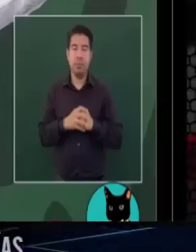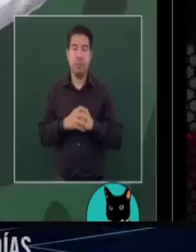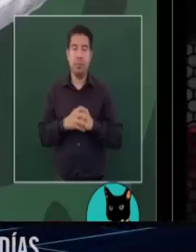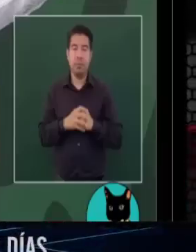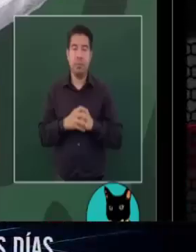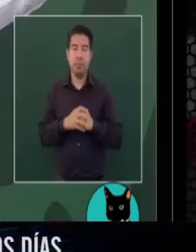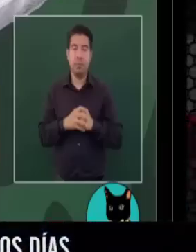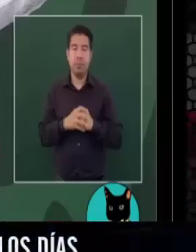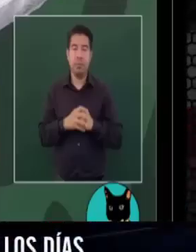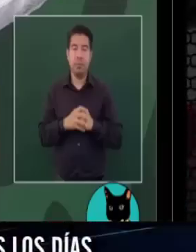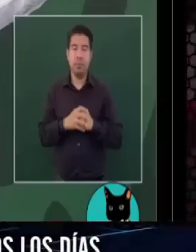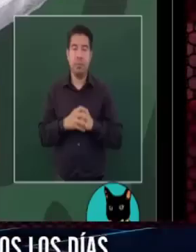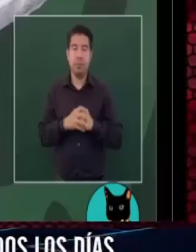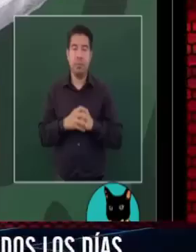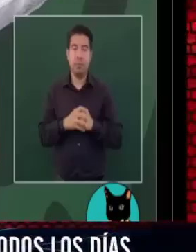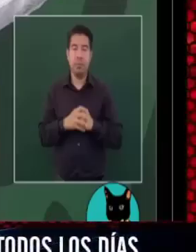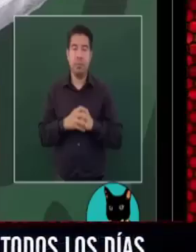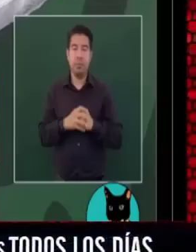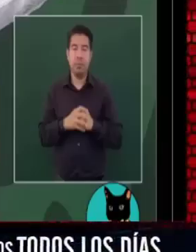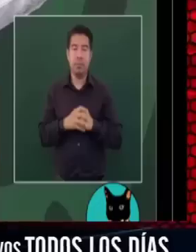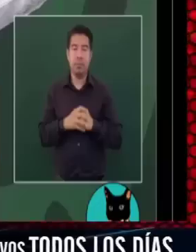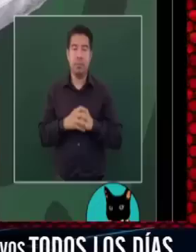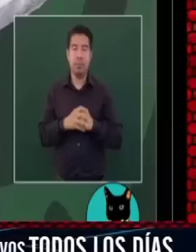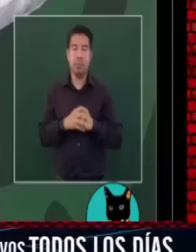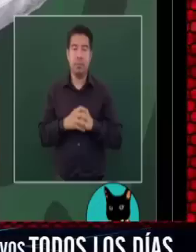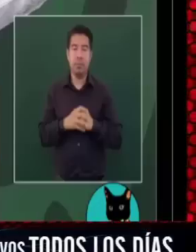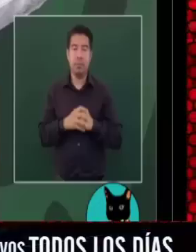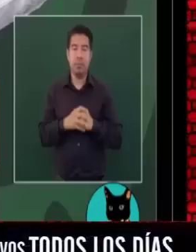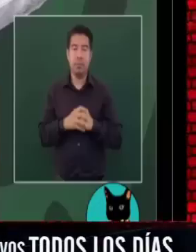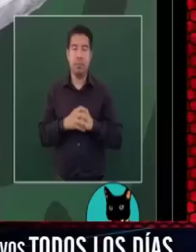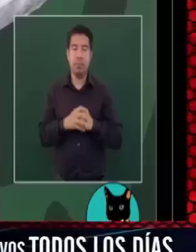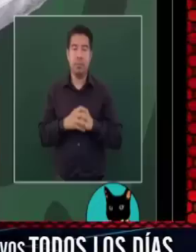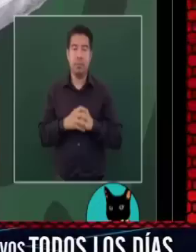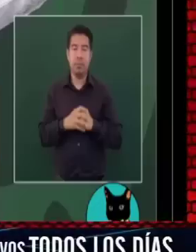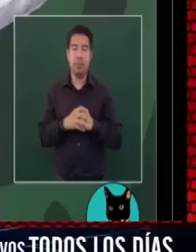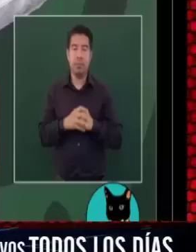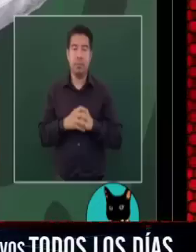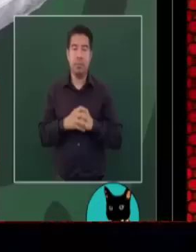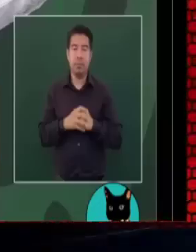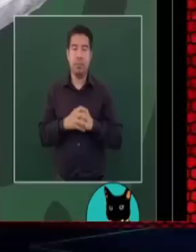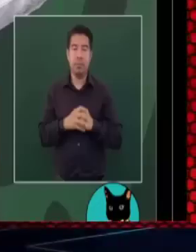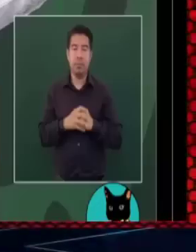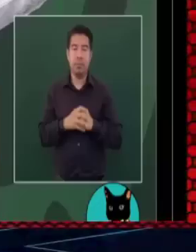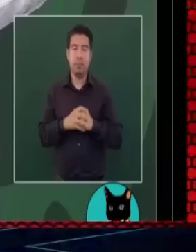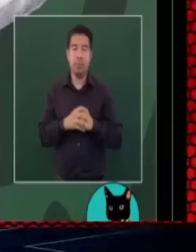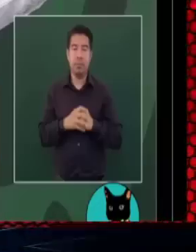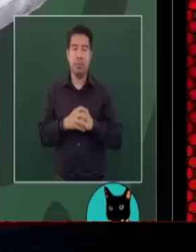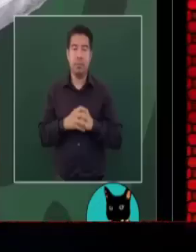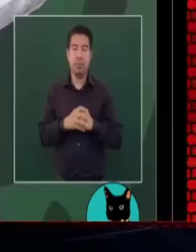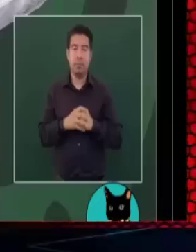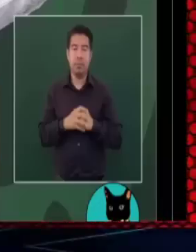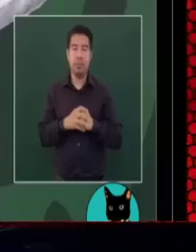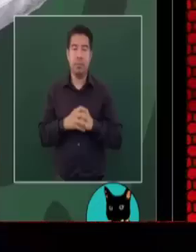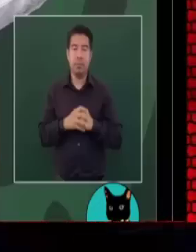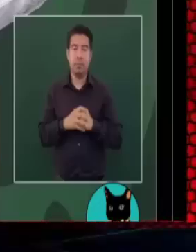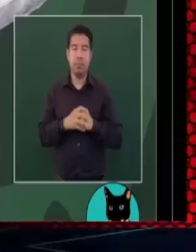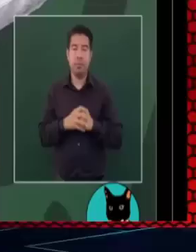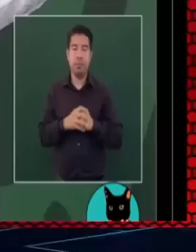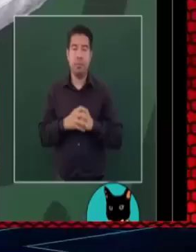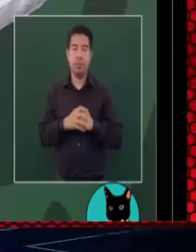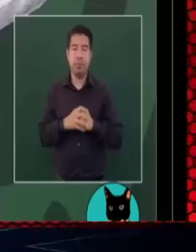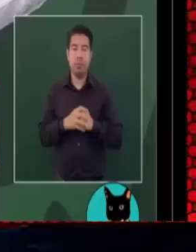flagrantemente la ley. Y fíjense algo muy curioso. En las últimas resoluciones de la Suprema